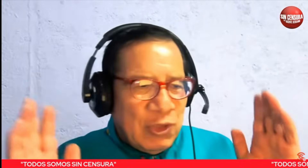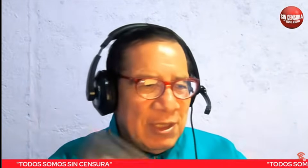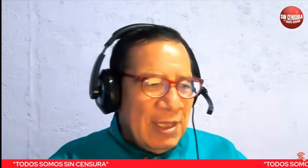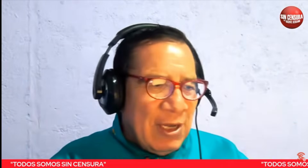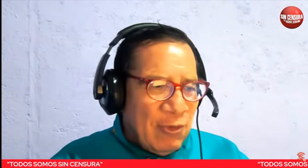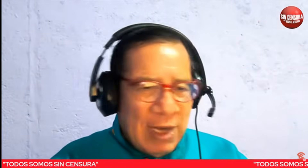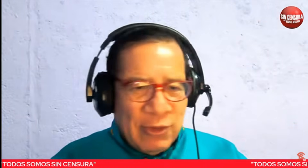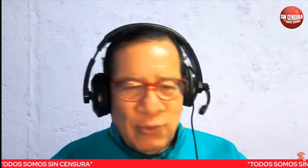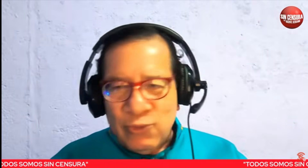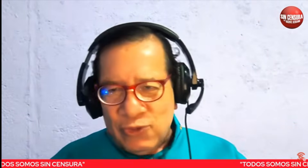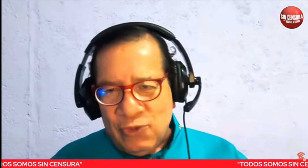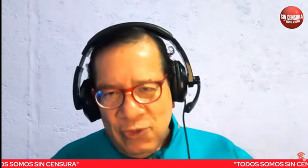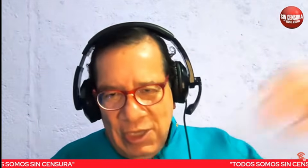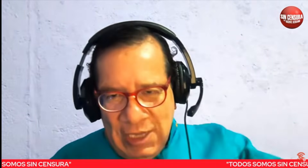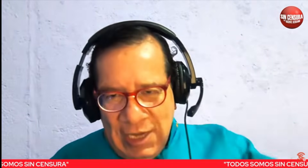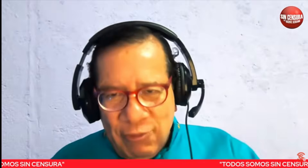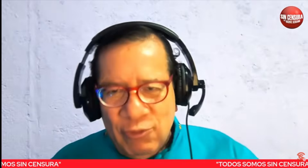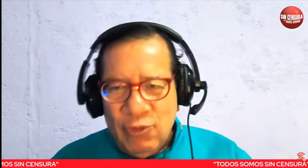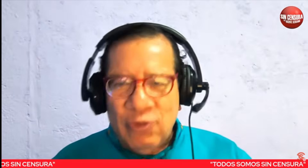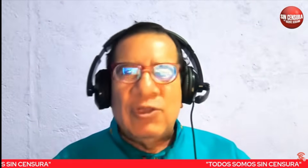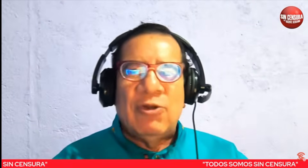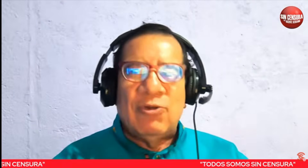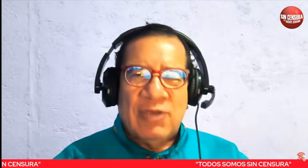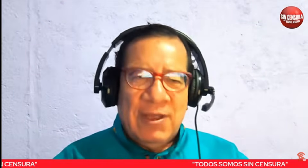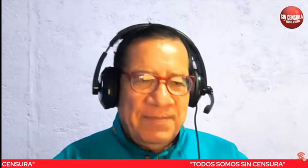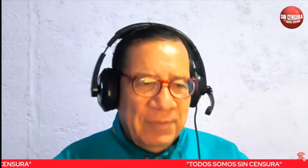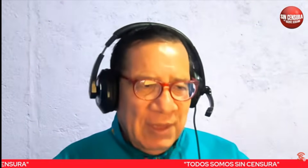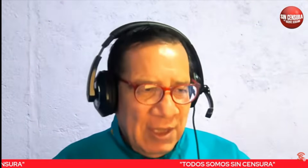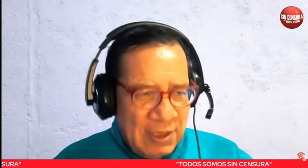discurso de Leonardo Curcio, era uno de